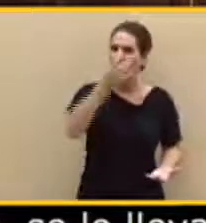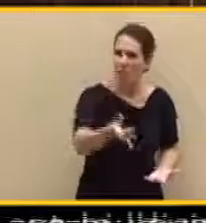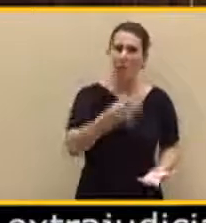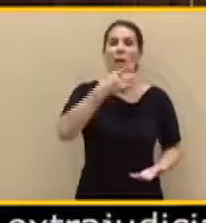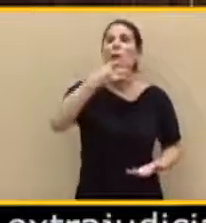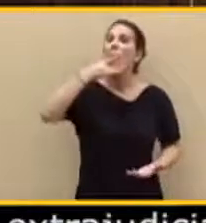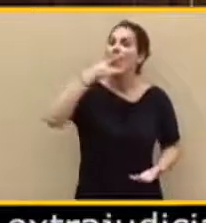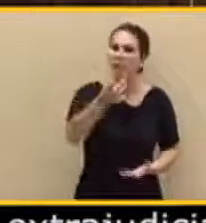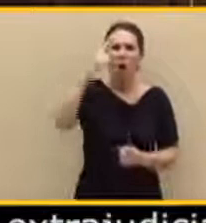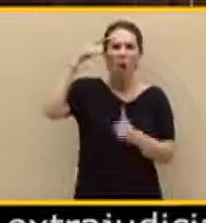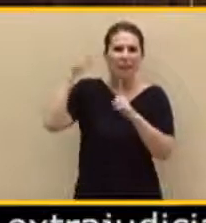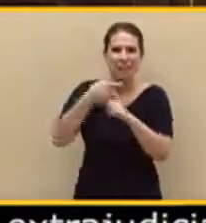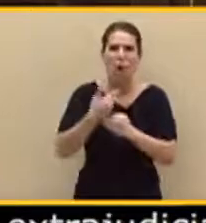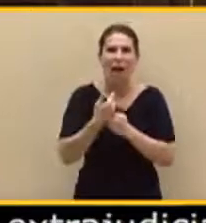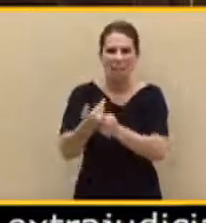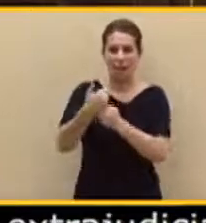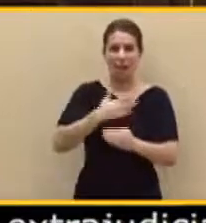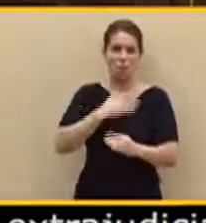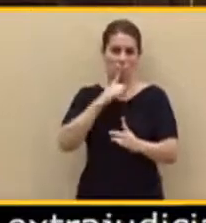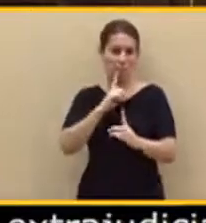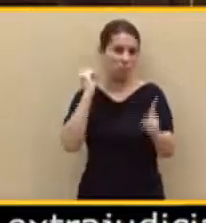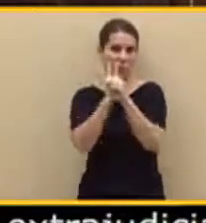objetivo de atacar al adversario político!